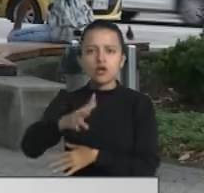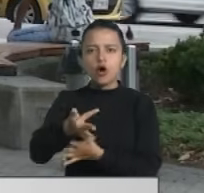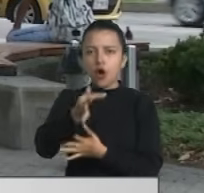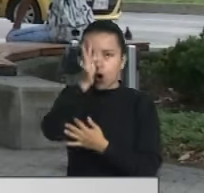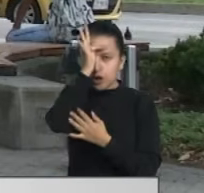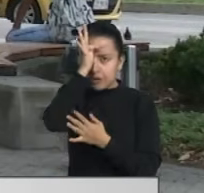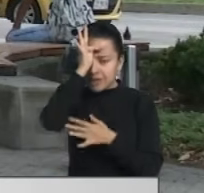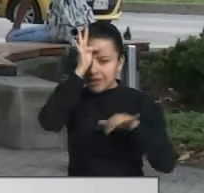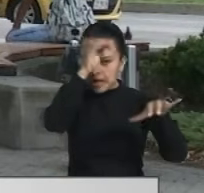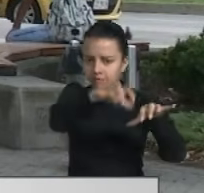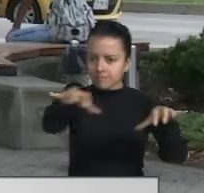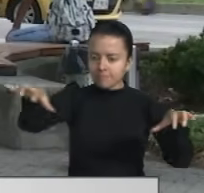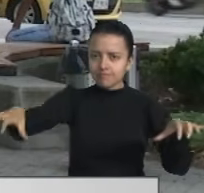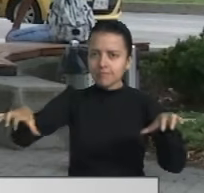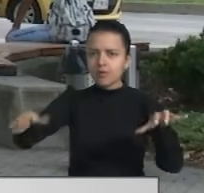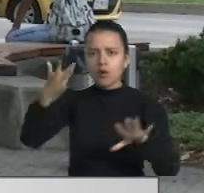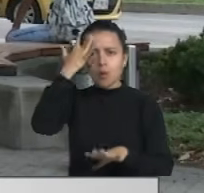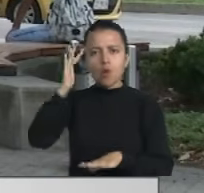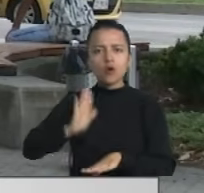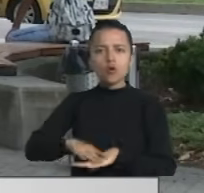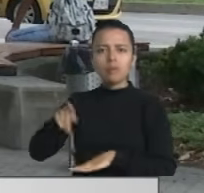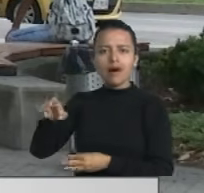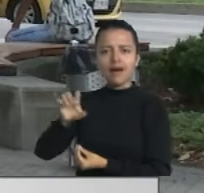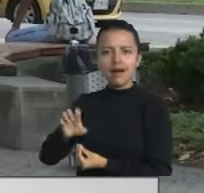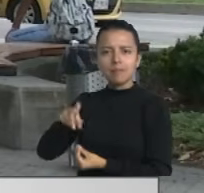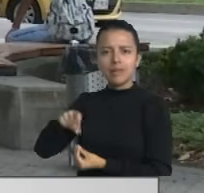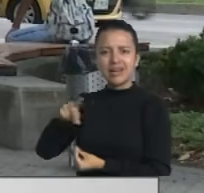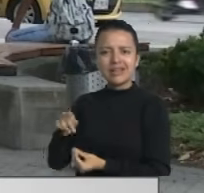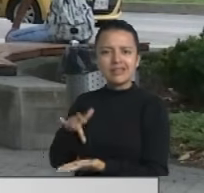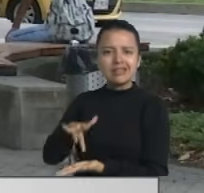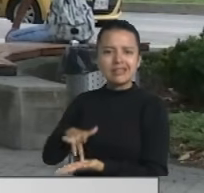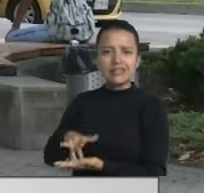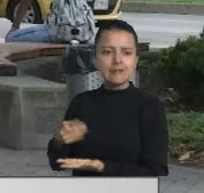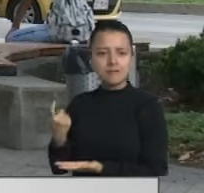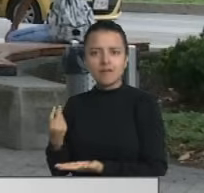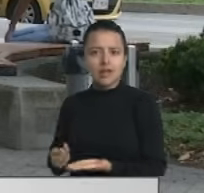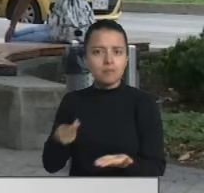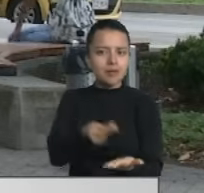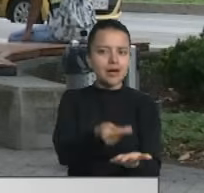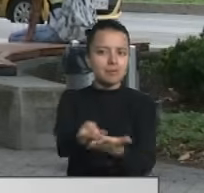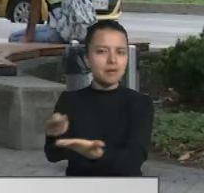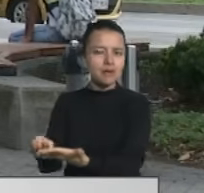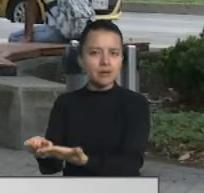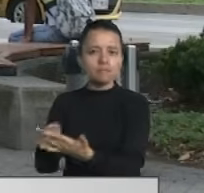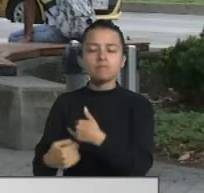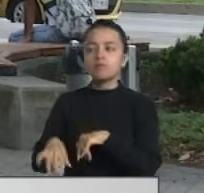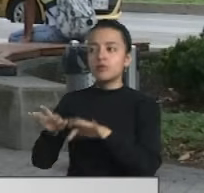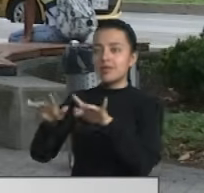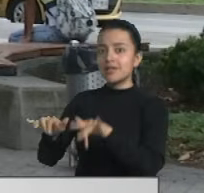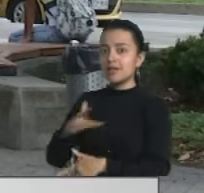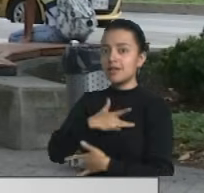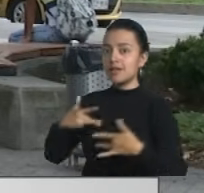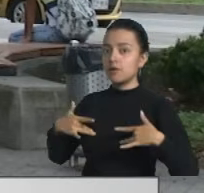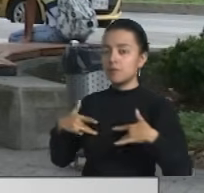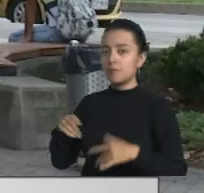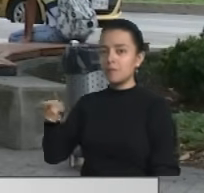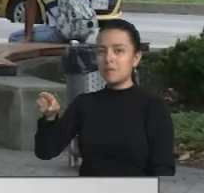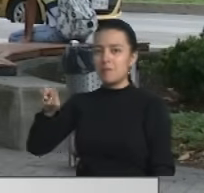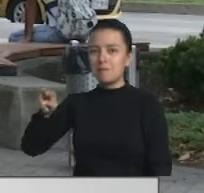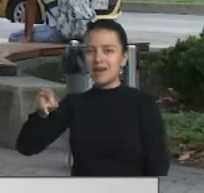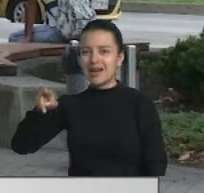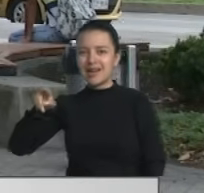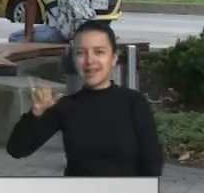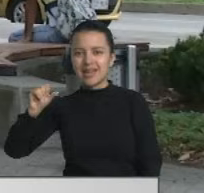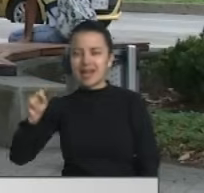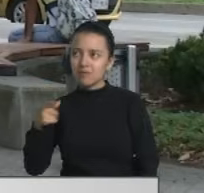suma de dinero que les adeudan las EPS. Por esta razón, la Secretaría de Salud del Valle del Cauca, María Cristina Lesmes, ha hecho un llamado